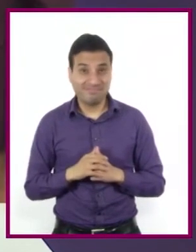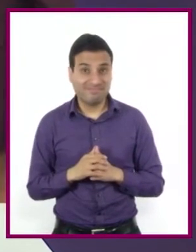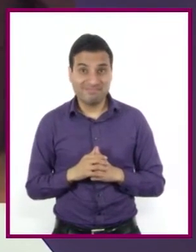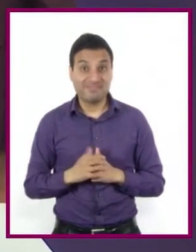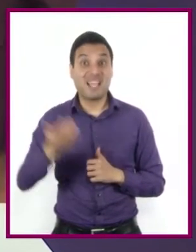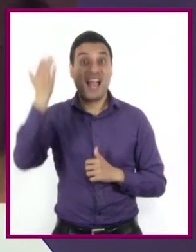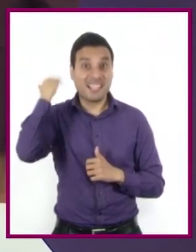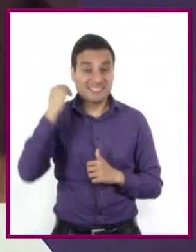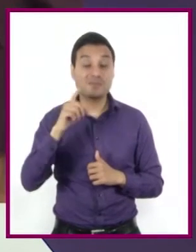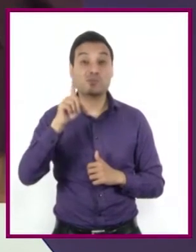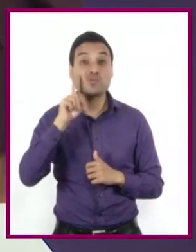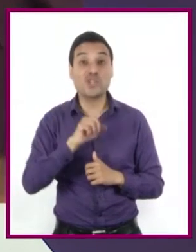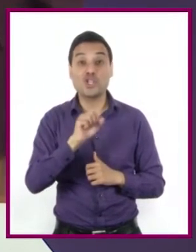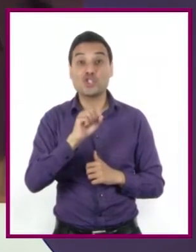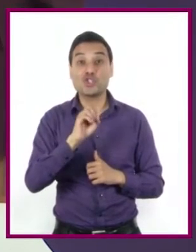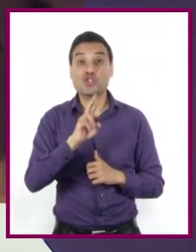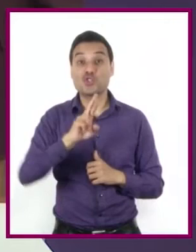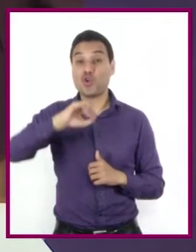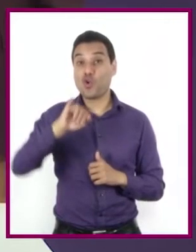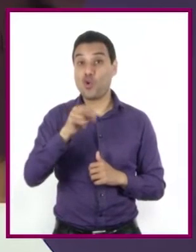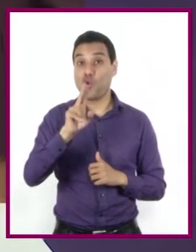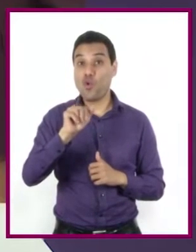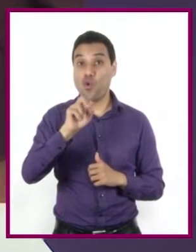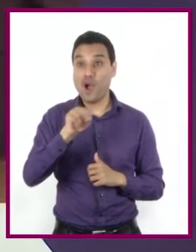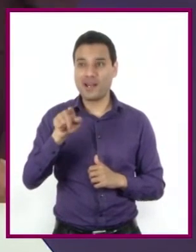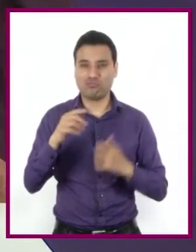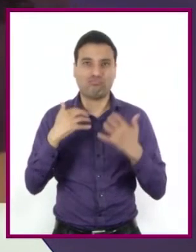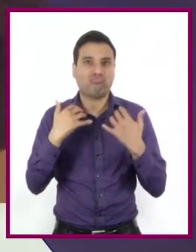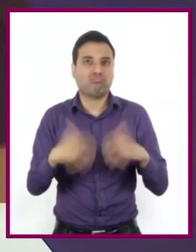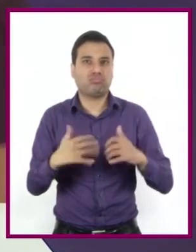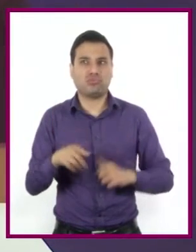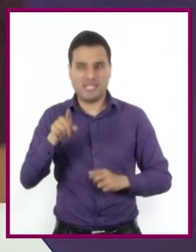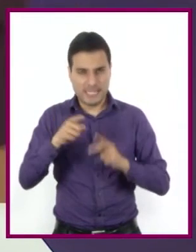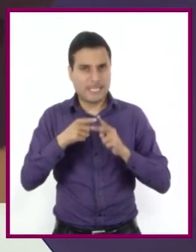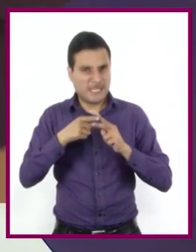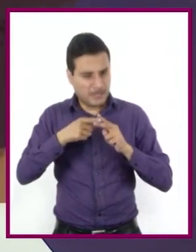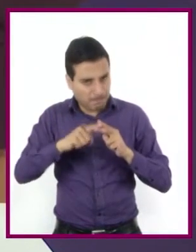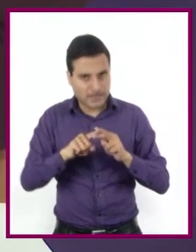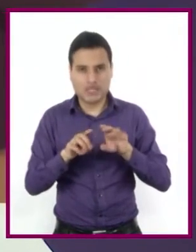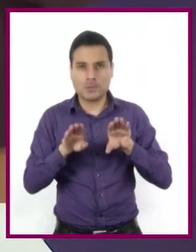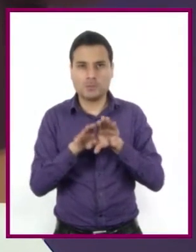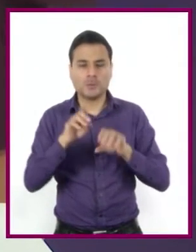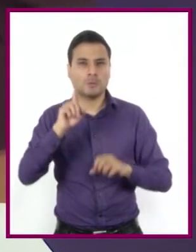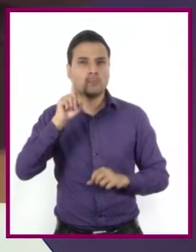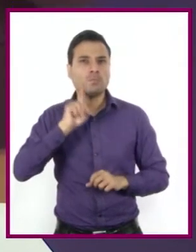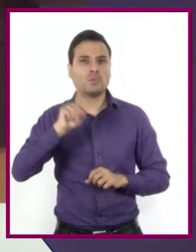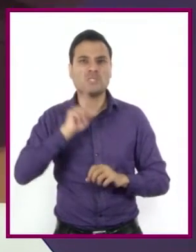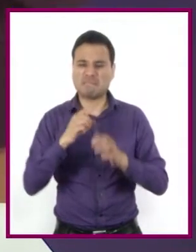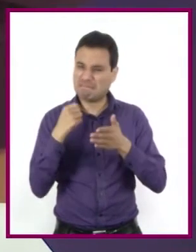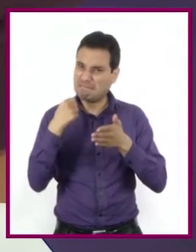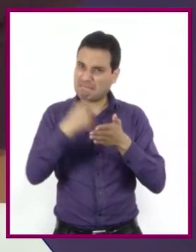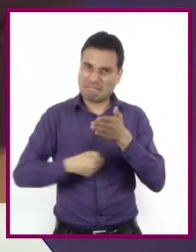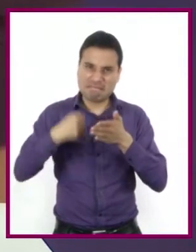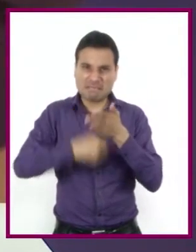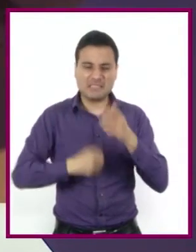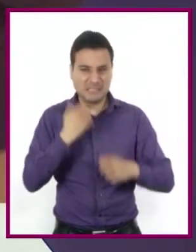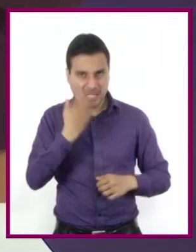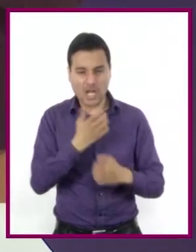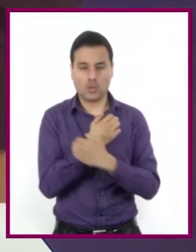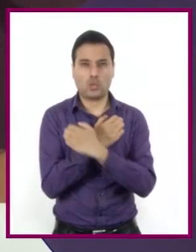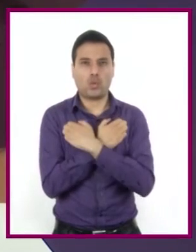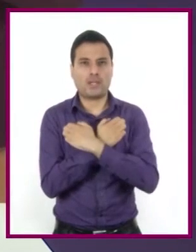Sor Juana puede ser considerada como una precursora de esa reivindicación de la educación de la mujer,